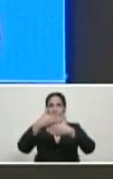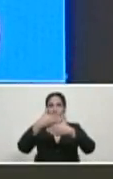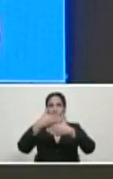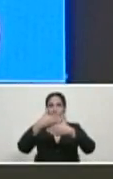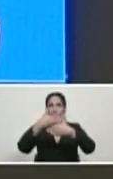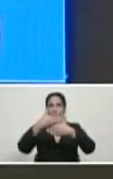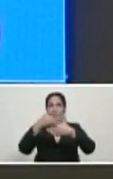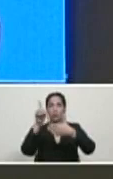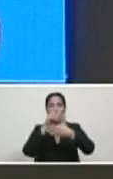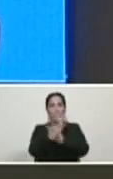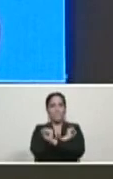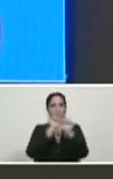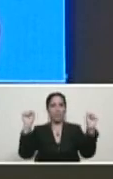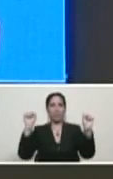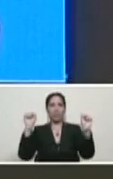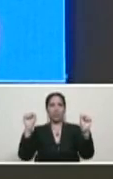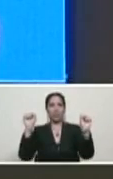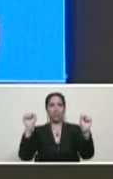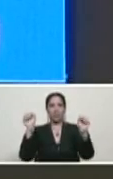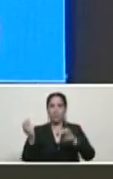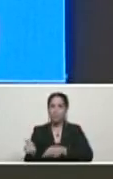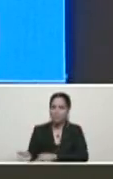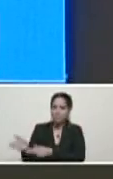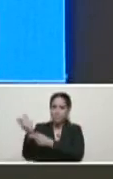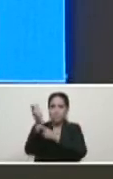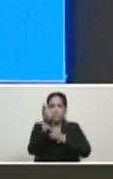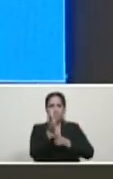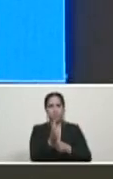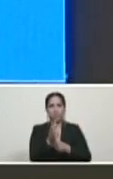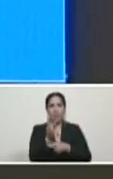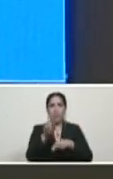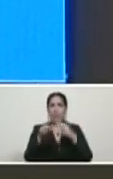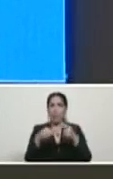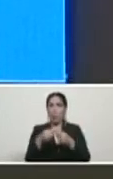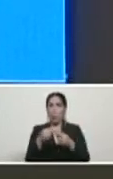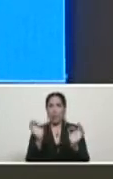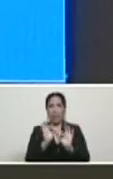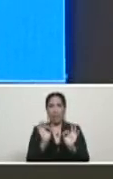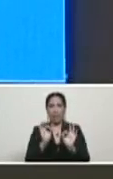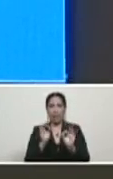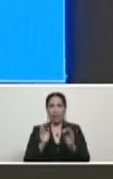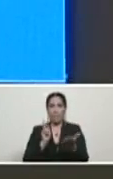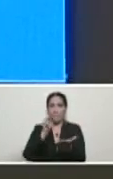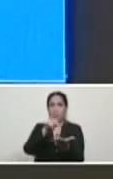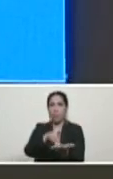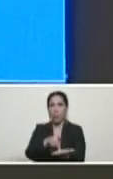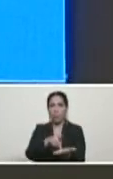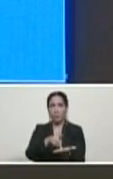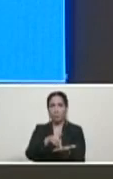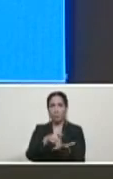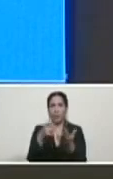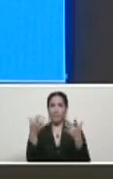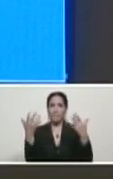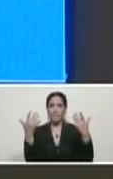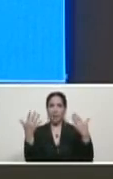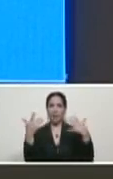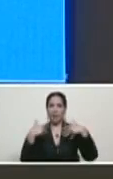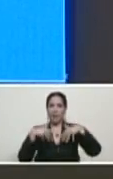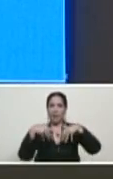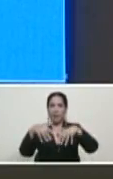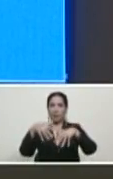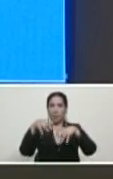para no permitir que armas ni ningún tipo de provisiones pasaran a manos del ejército